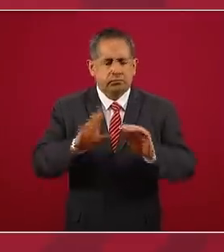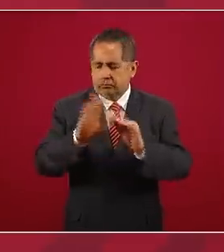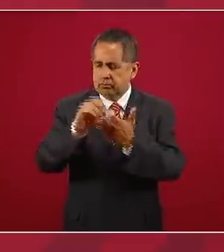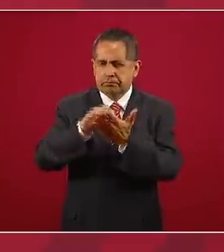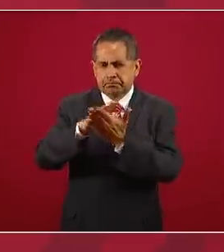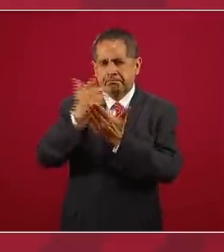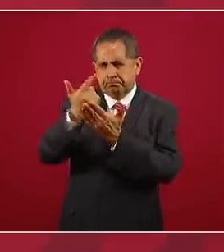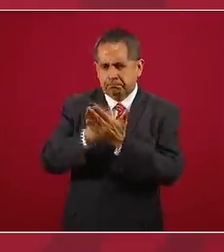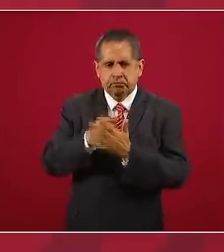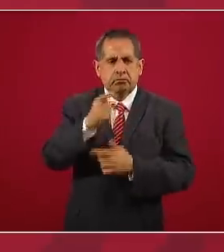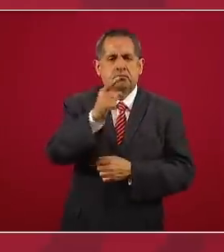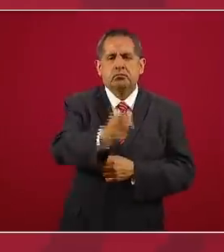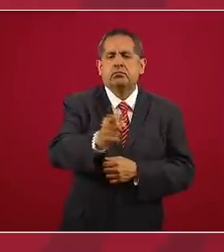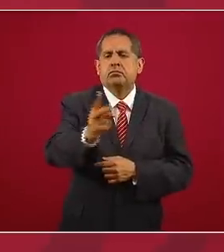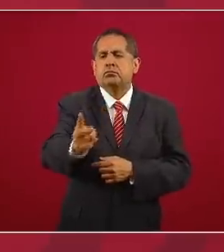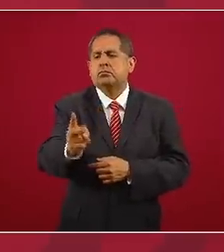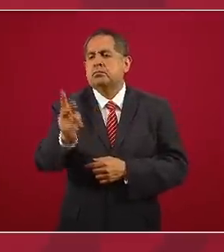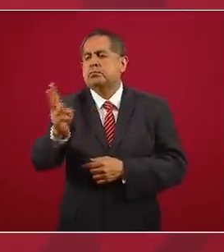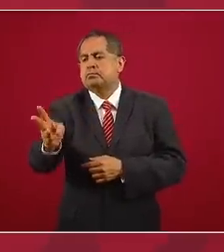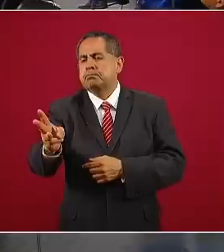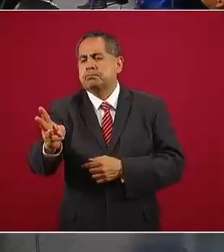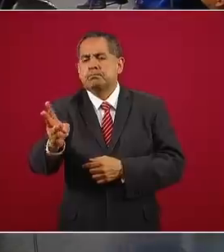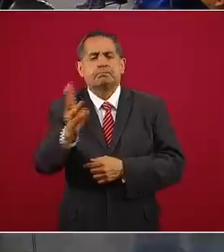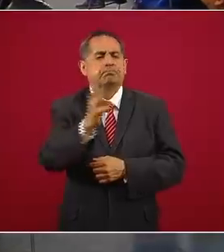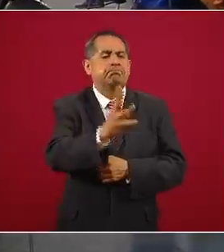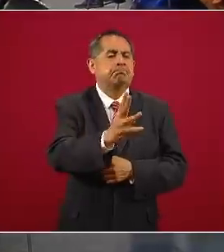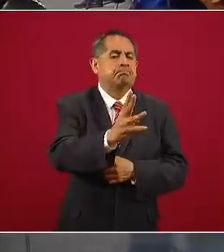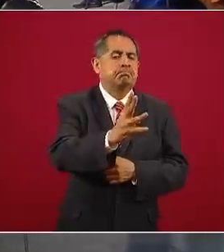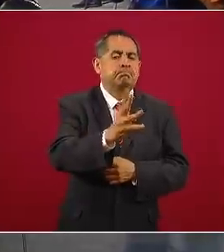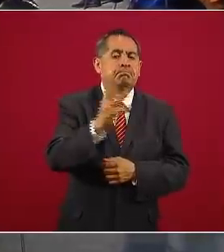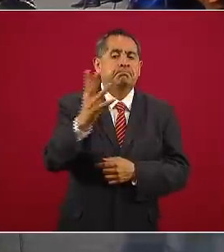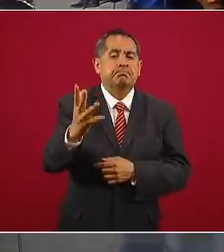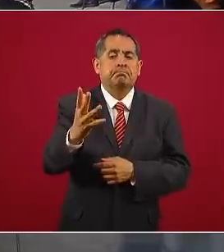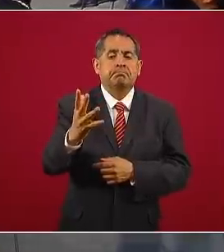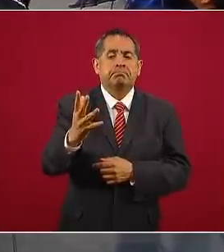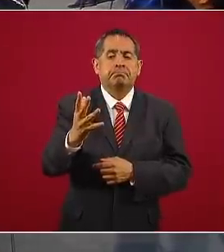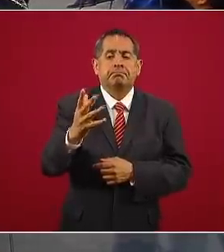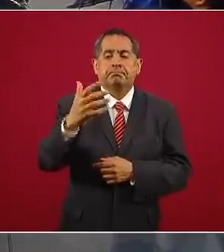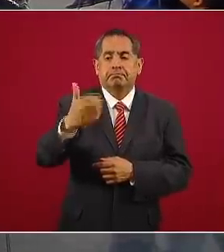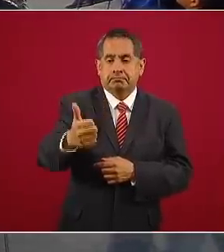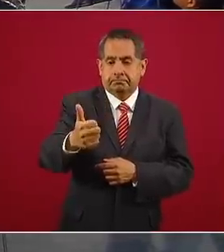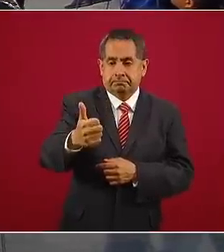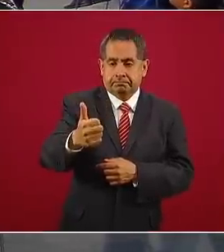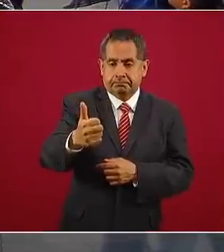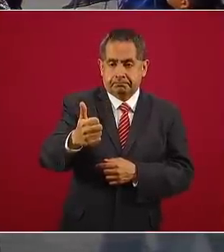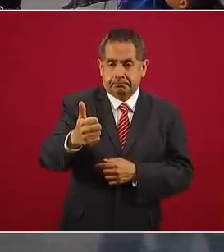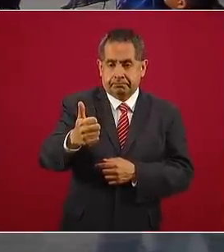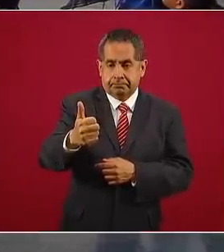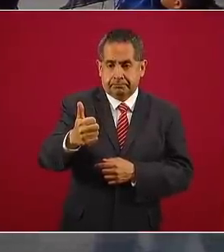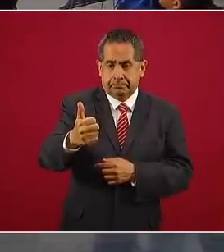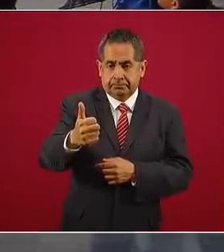lista 1000 1 2 3 4 5 y 6